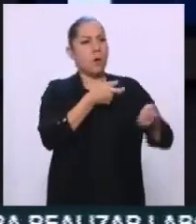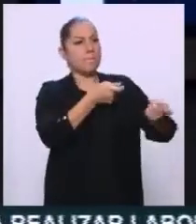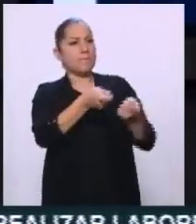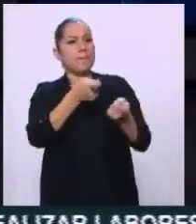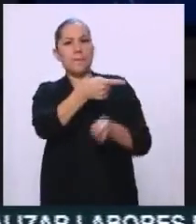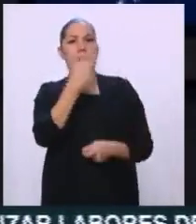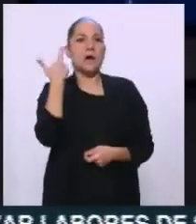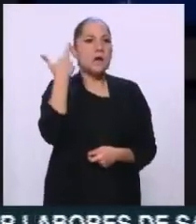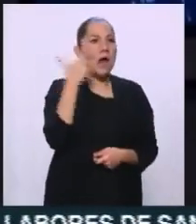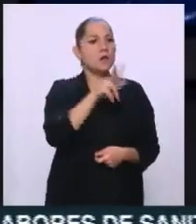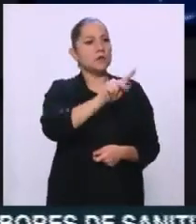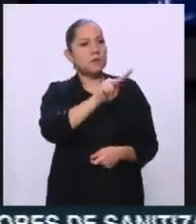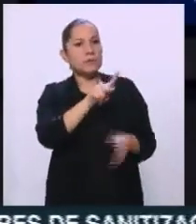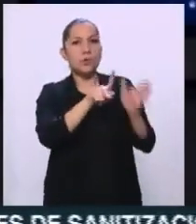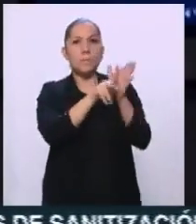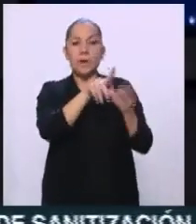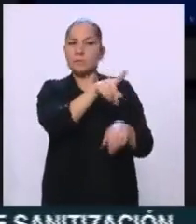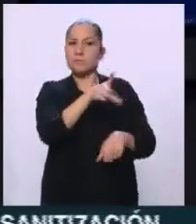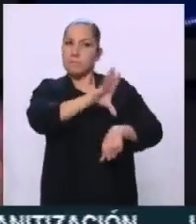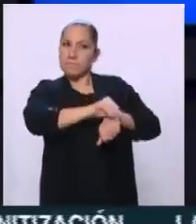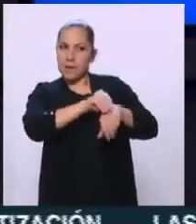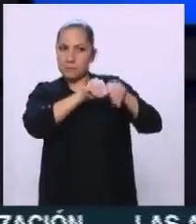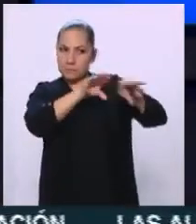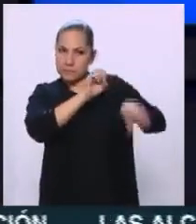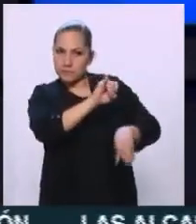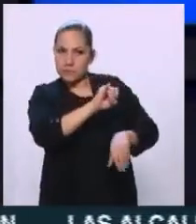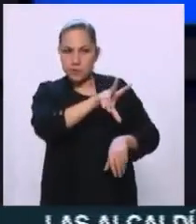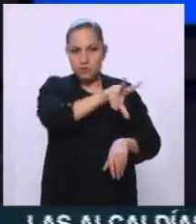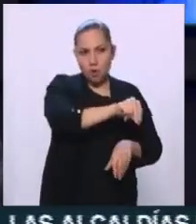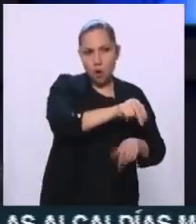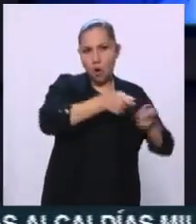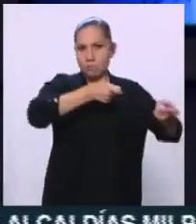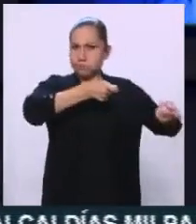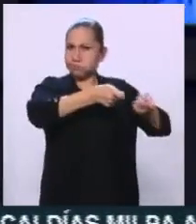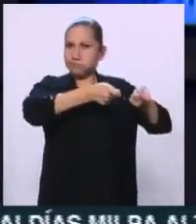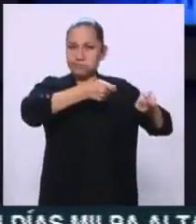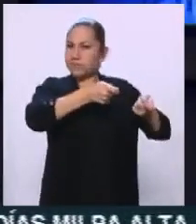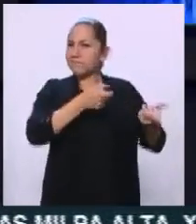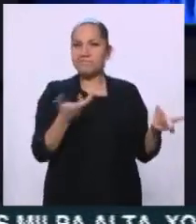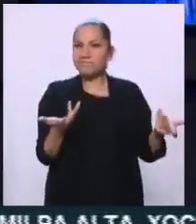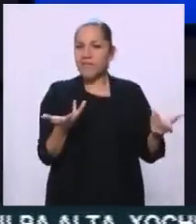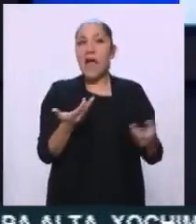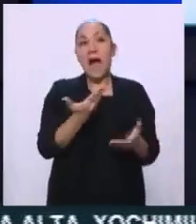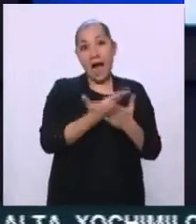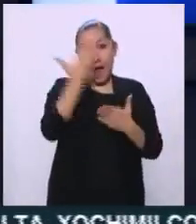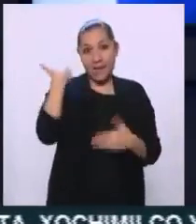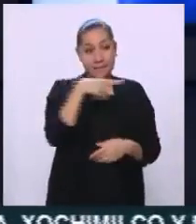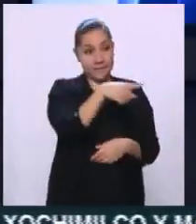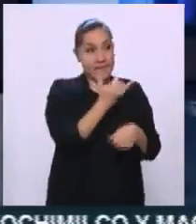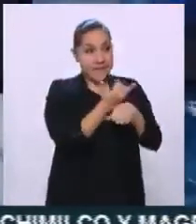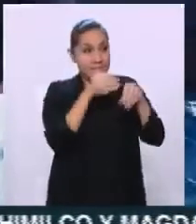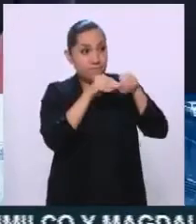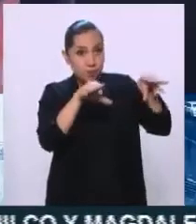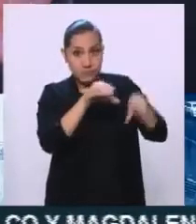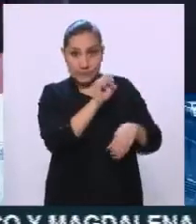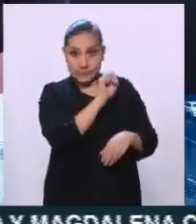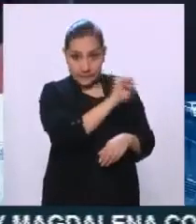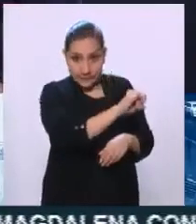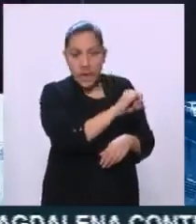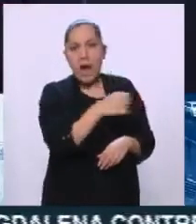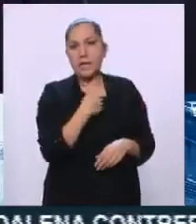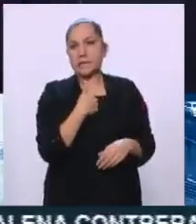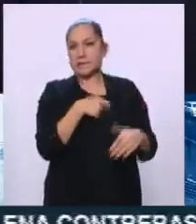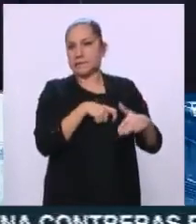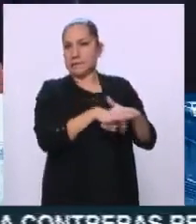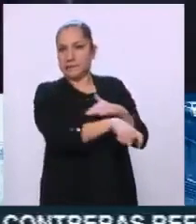Y que habla de cómo el silencio o la información tenía un precio. Entonces, ese era el sistema político